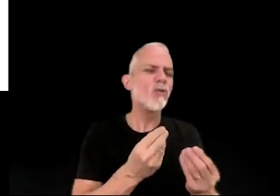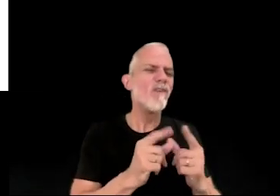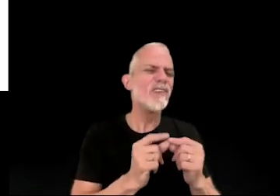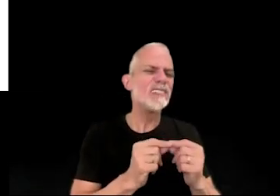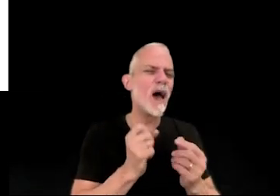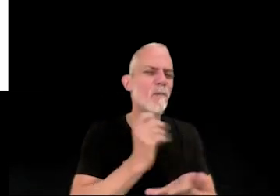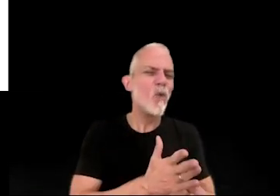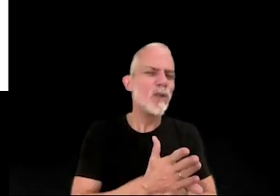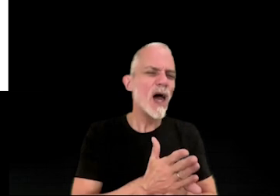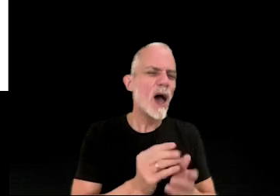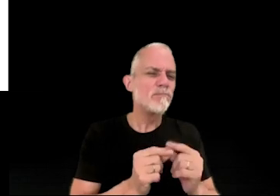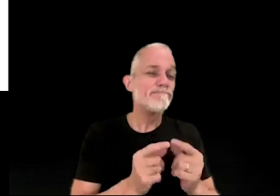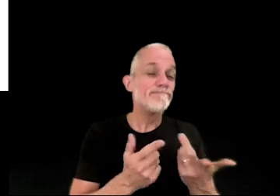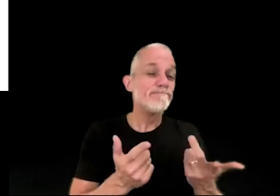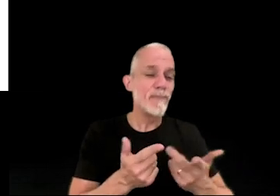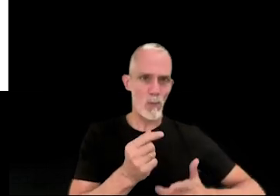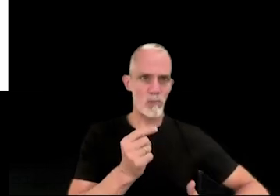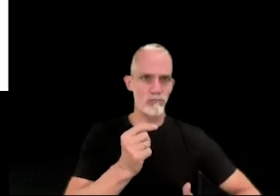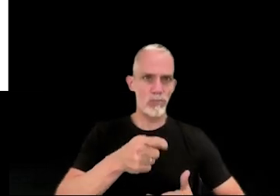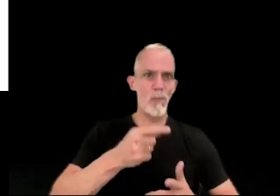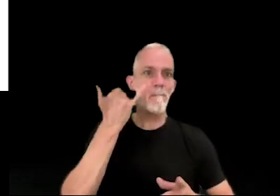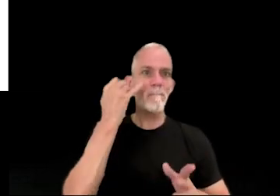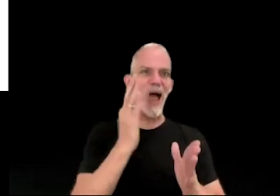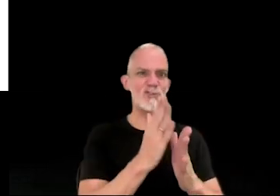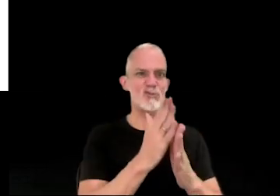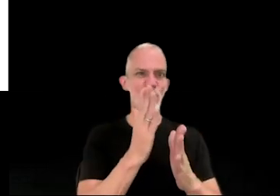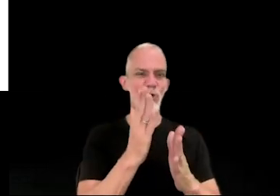Y por ejemplo quedó firme en mayo.